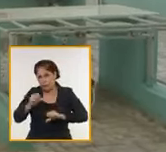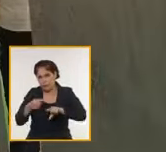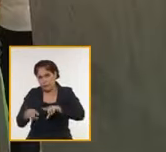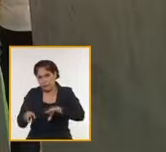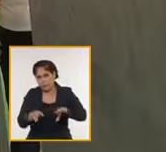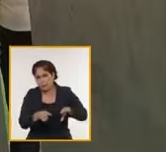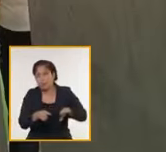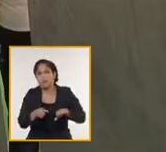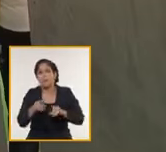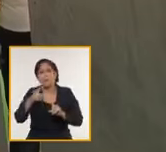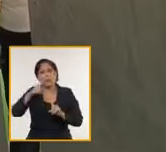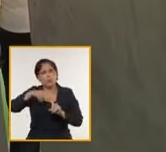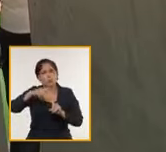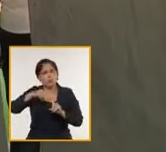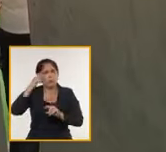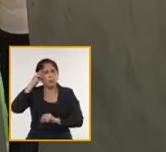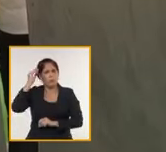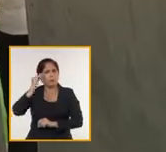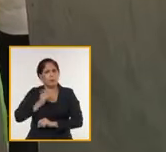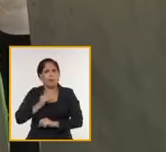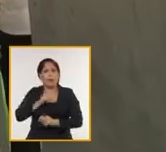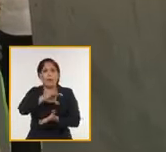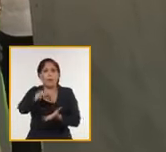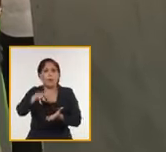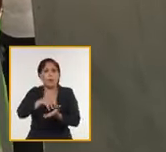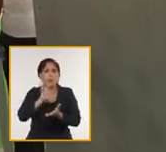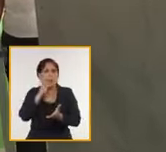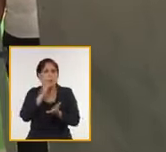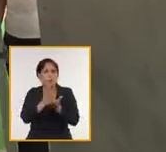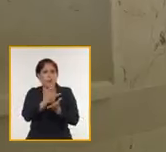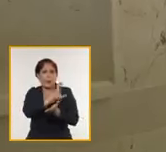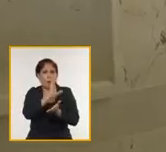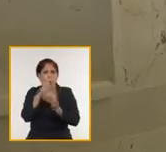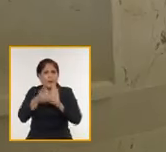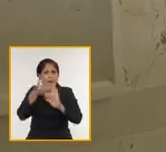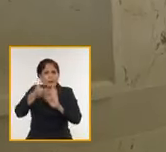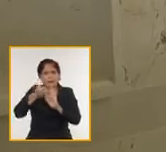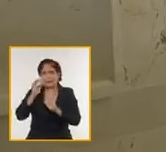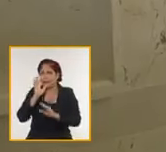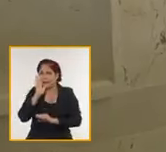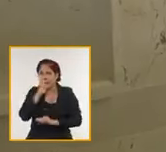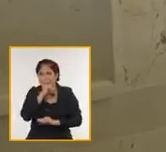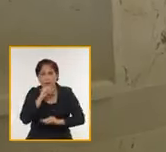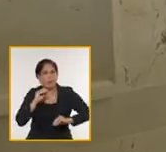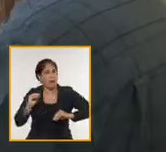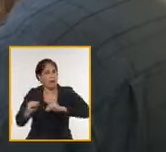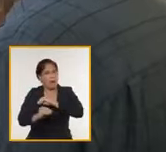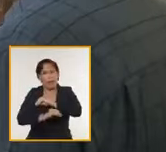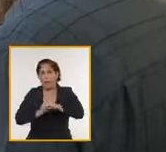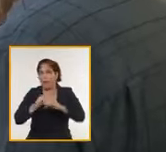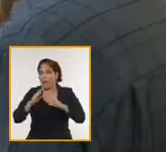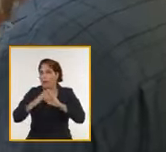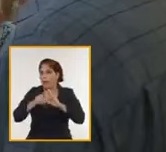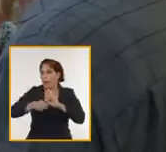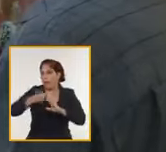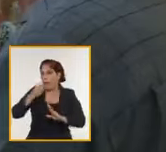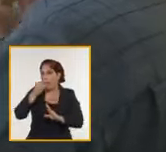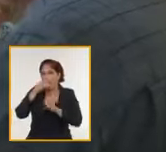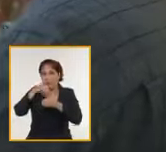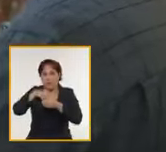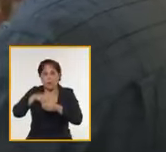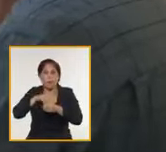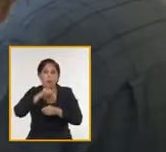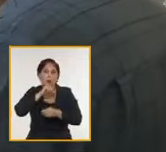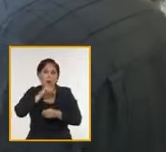autoridades tuneras reconocieron las nuevas instalaciones de este centro docente, convertido en seminternado para beneficiar a